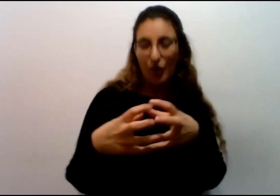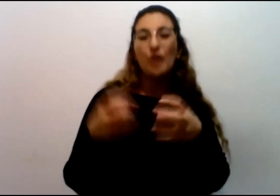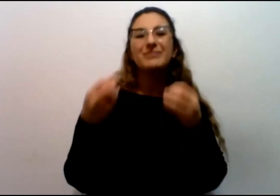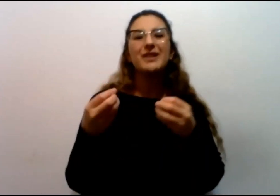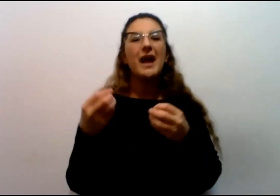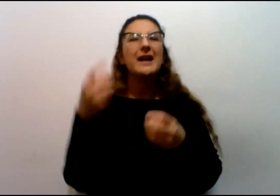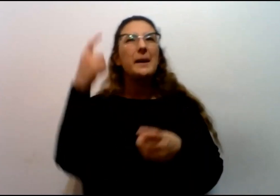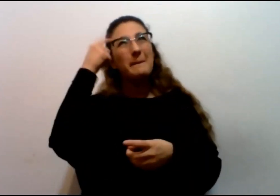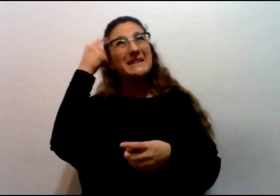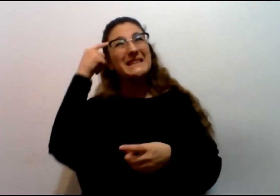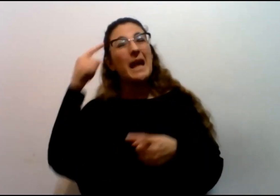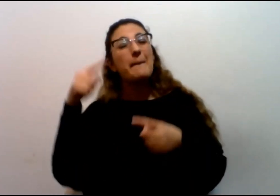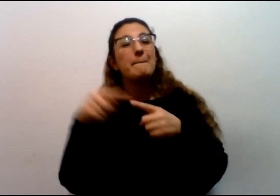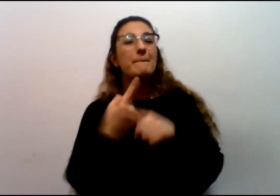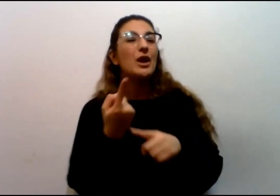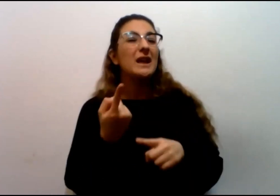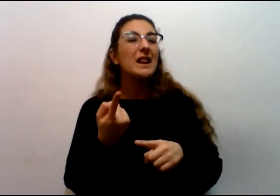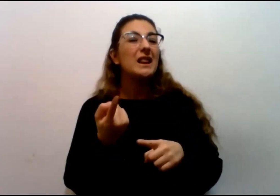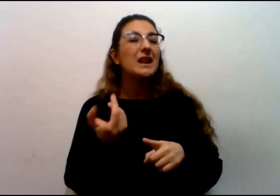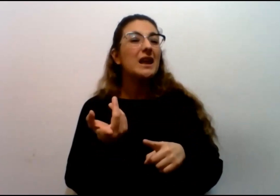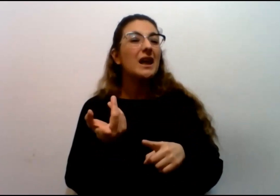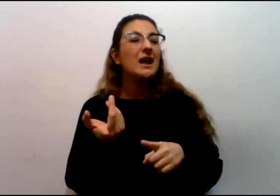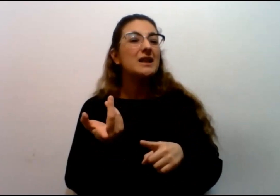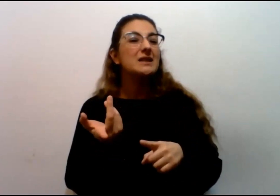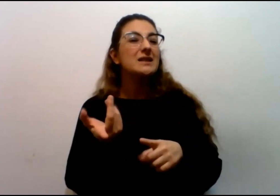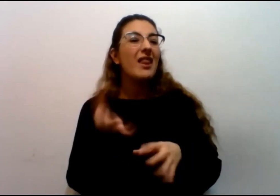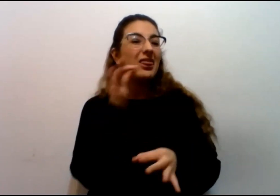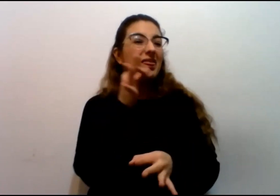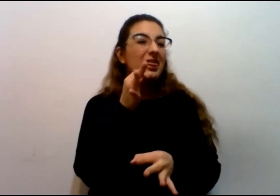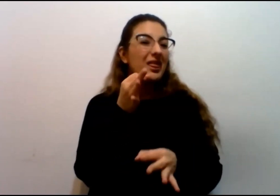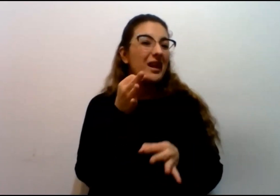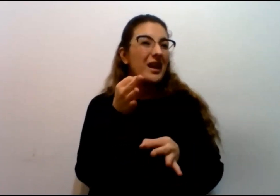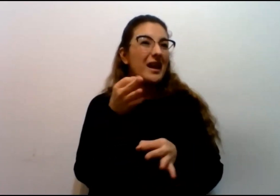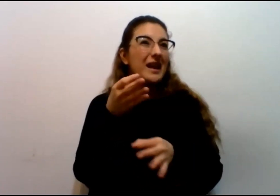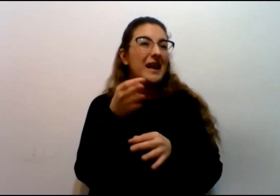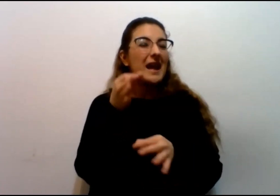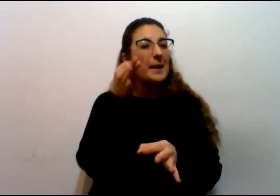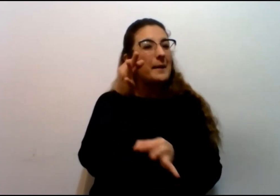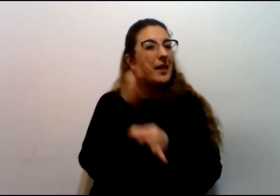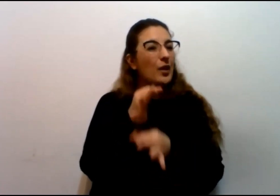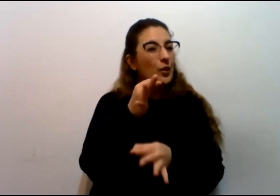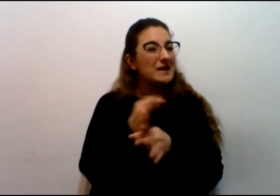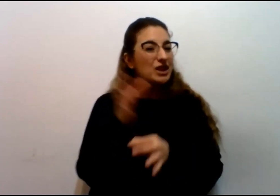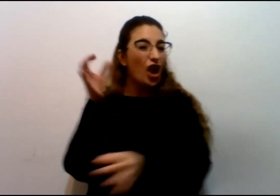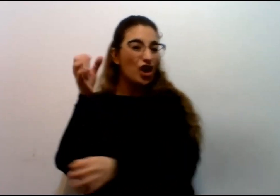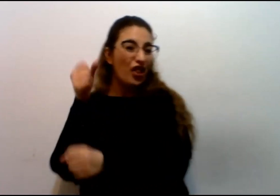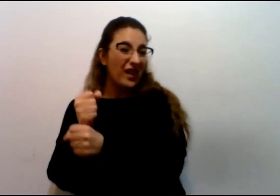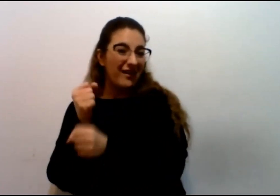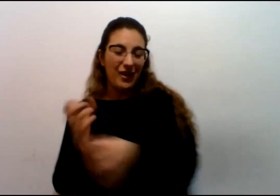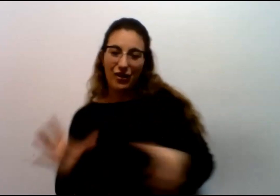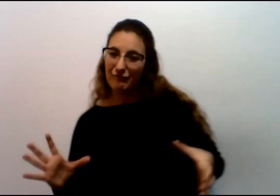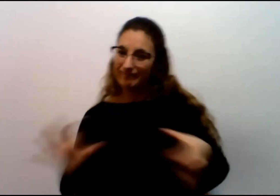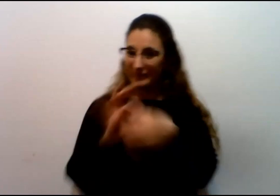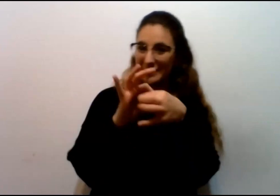También Desde el final De la parte Educativa Y enlazarlas Con la parte Laboral Hay mucho Por hacer